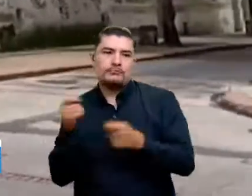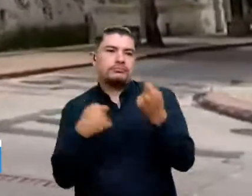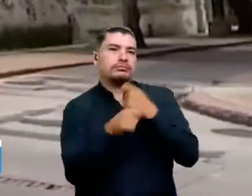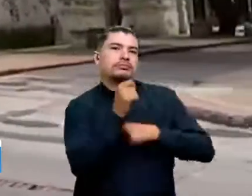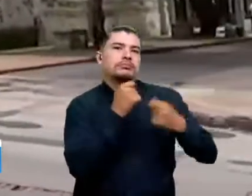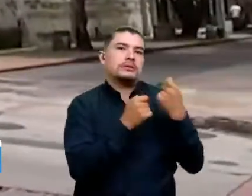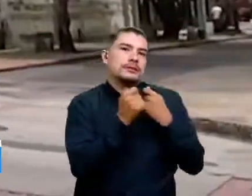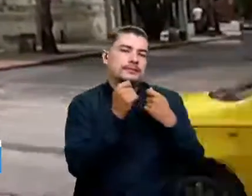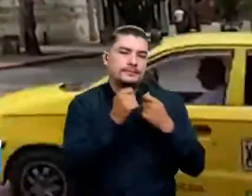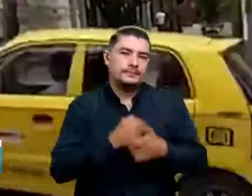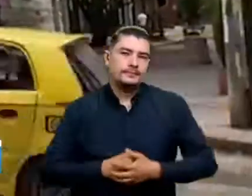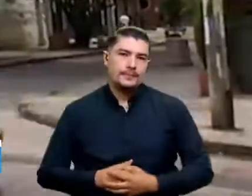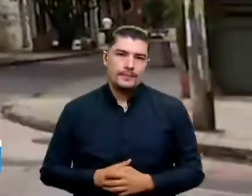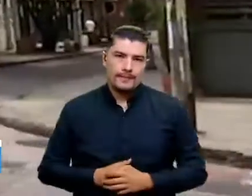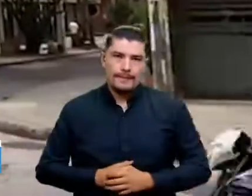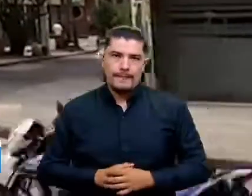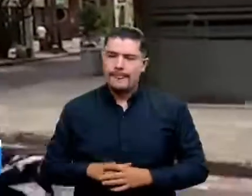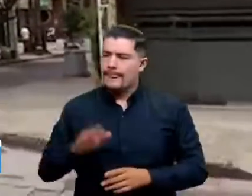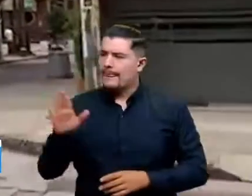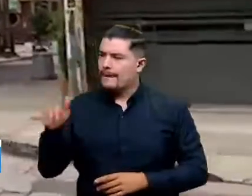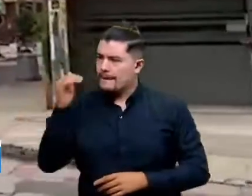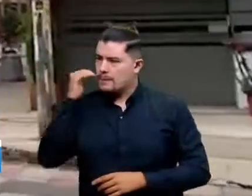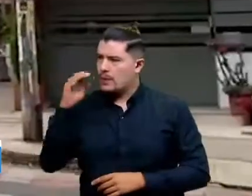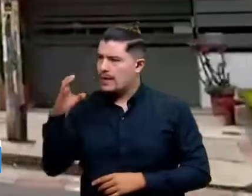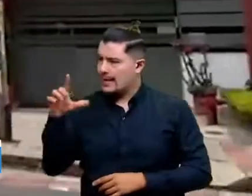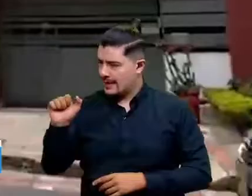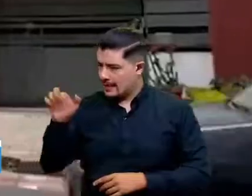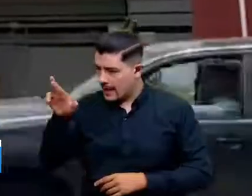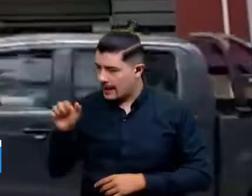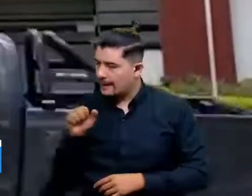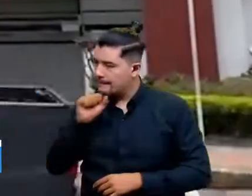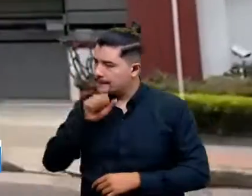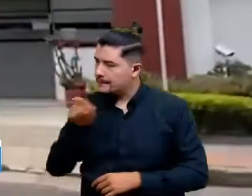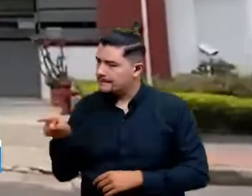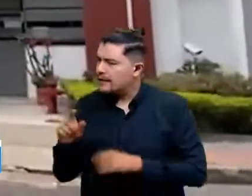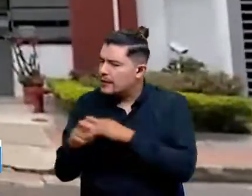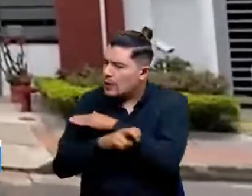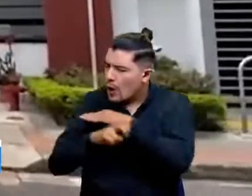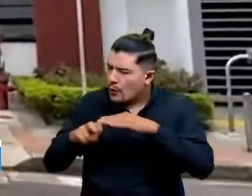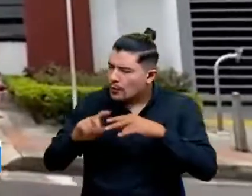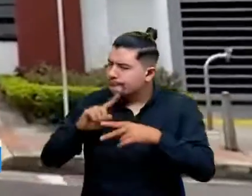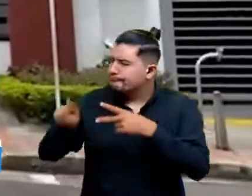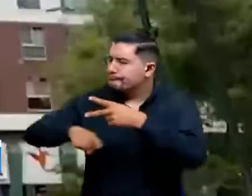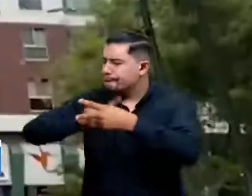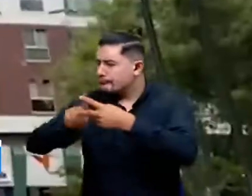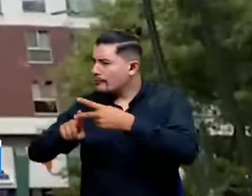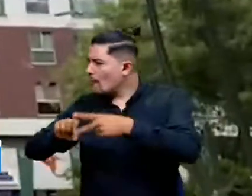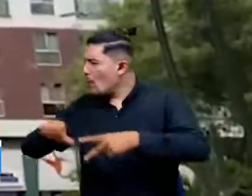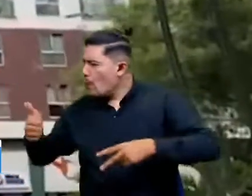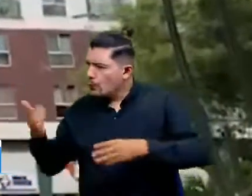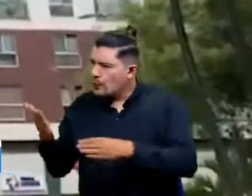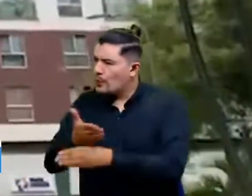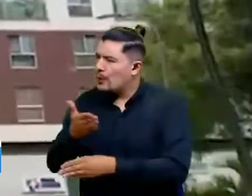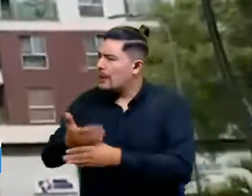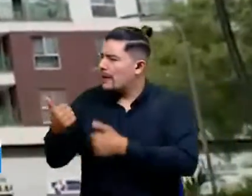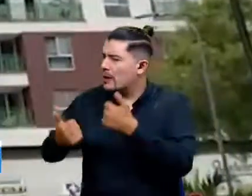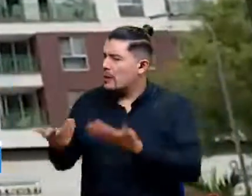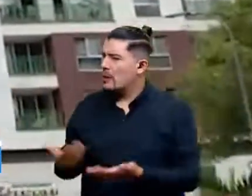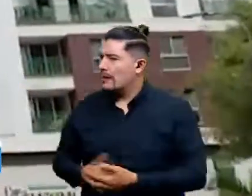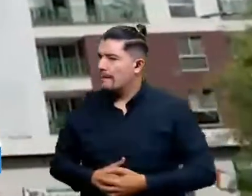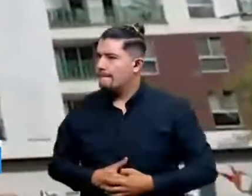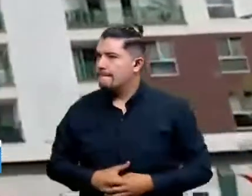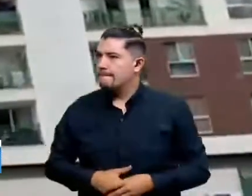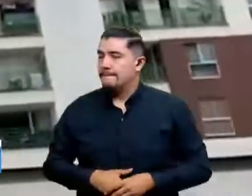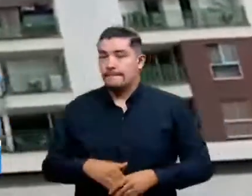los sectores de Bucaramanga. Doña Clara, aparte de esta problemática de hurto, ¿qué otra problemática se presenta ante esta situación?